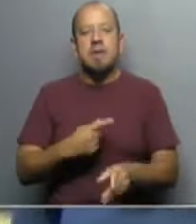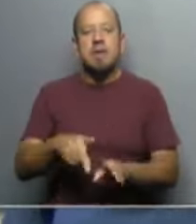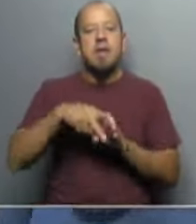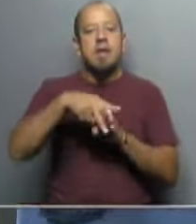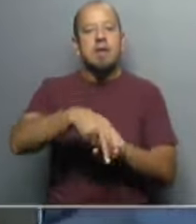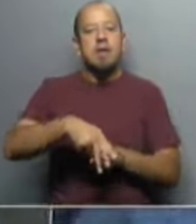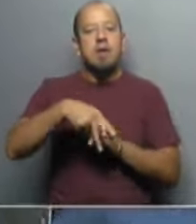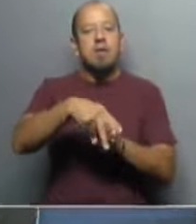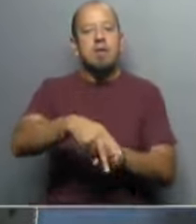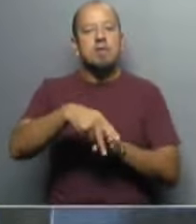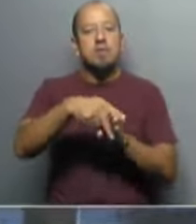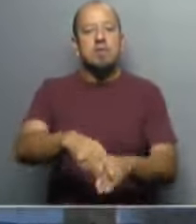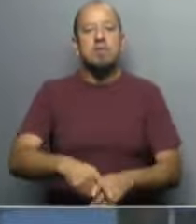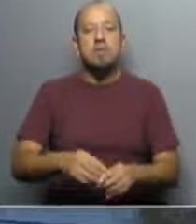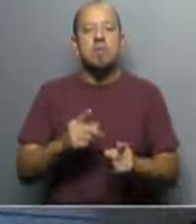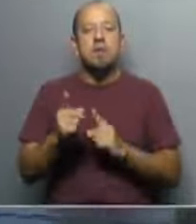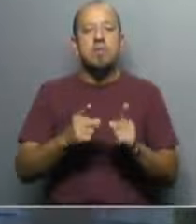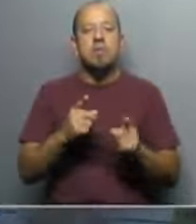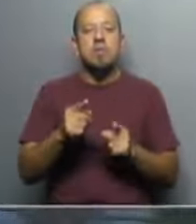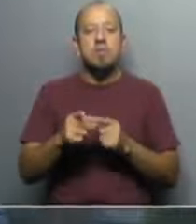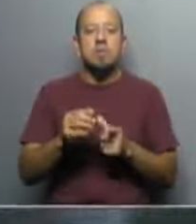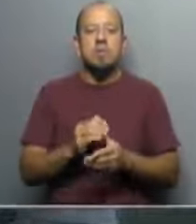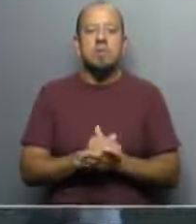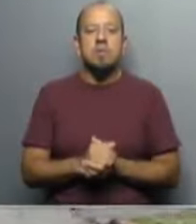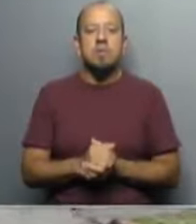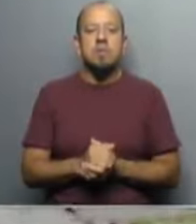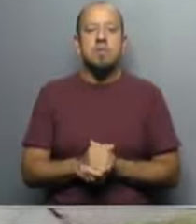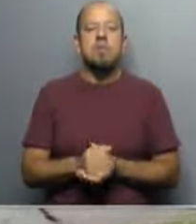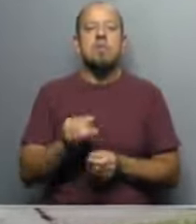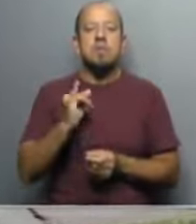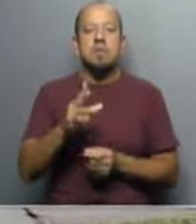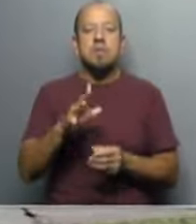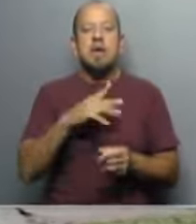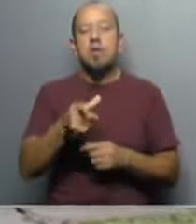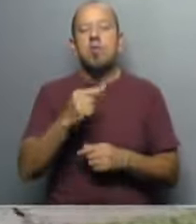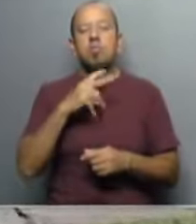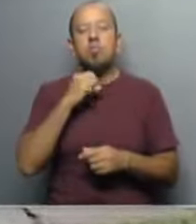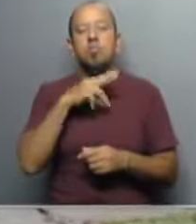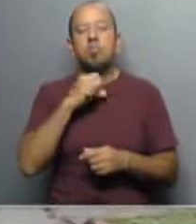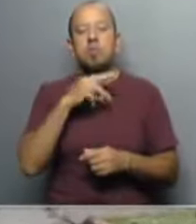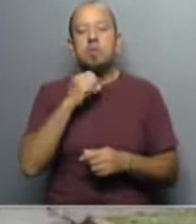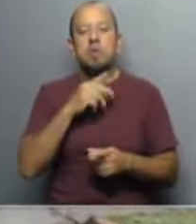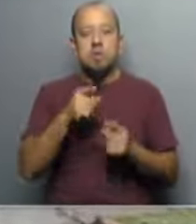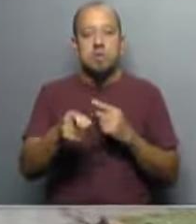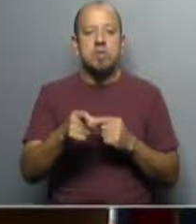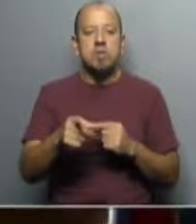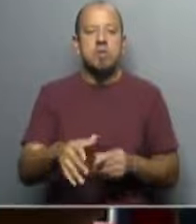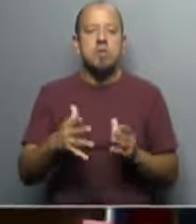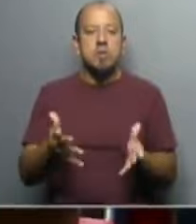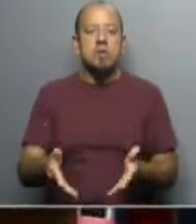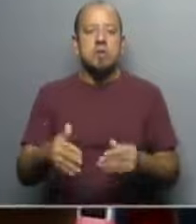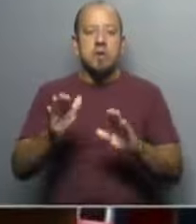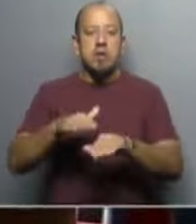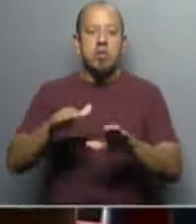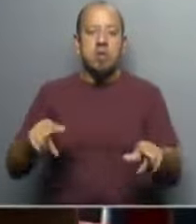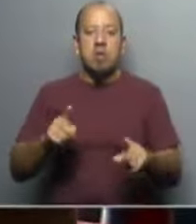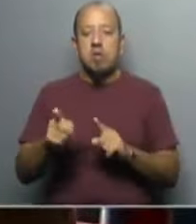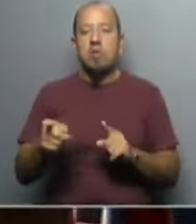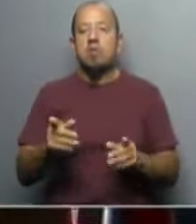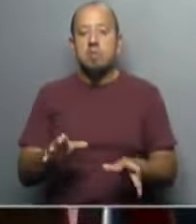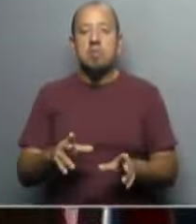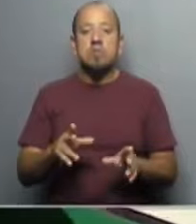y eso? ¿Hay alguien que los pasea? Hay un muchacho que los pasea, los lleva con seguridad para que los niños no se caigan y